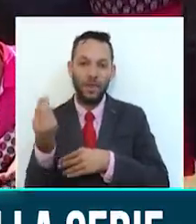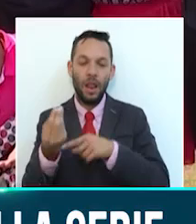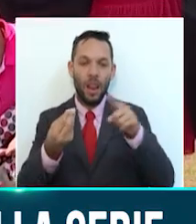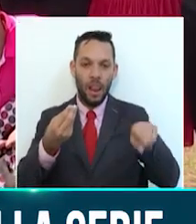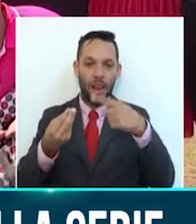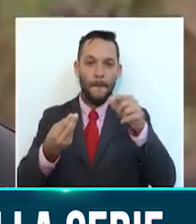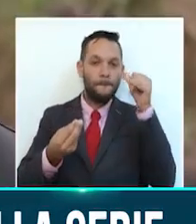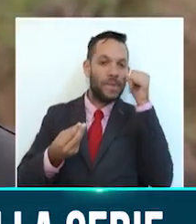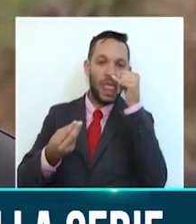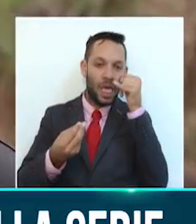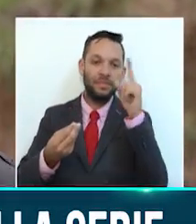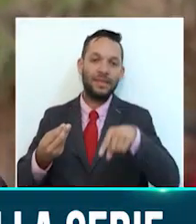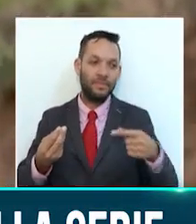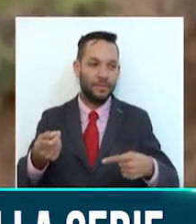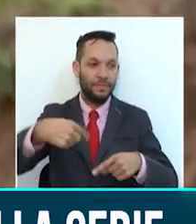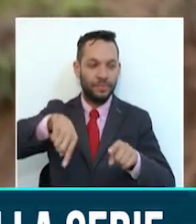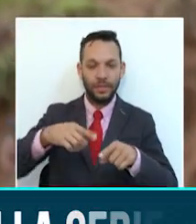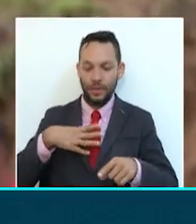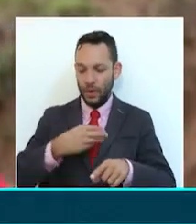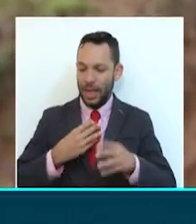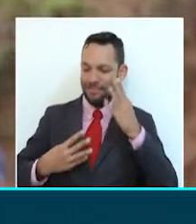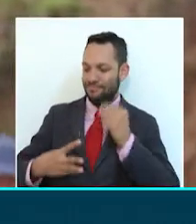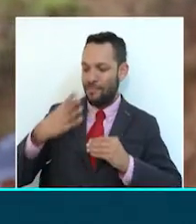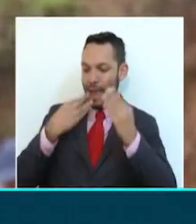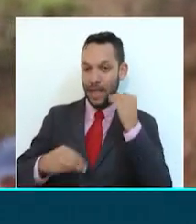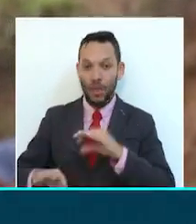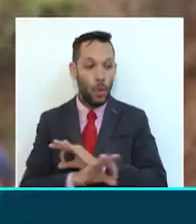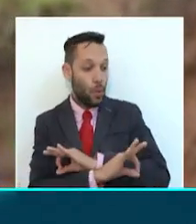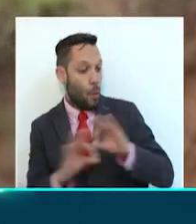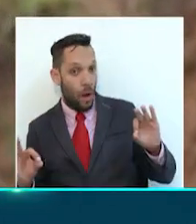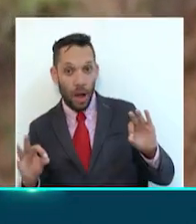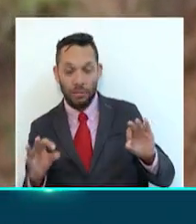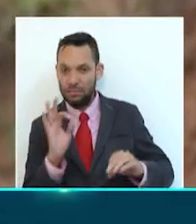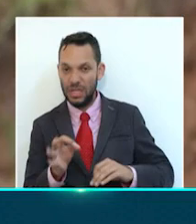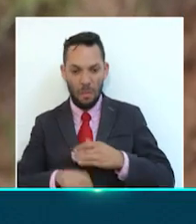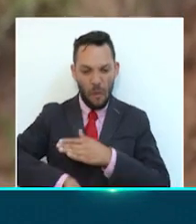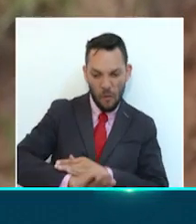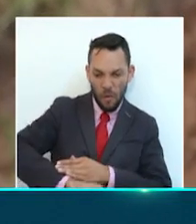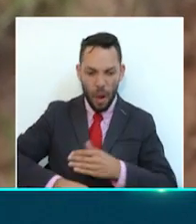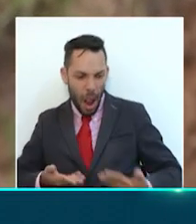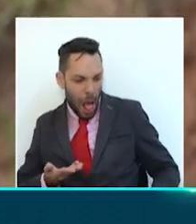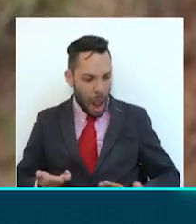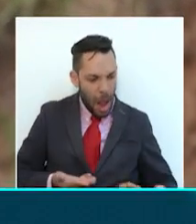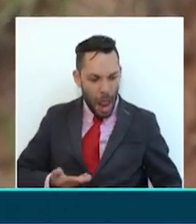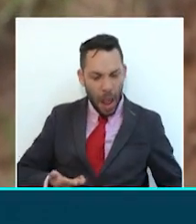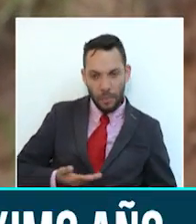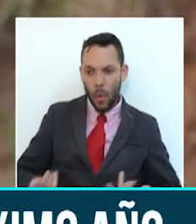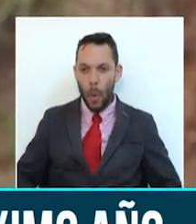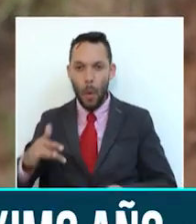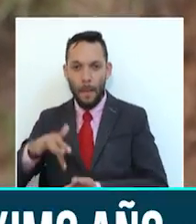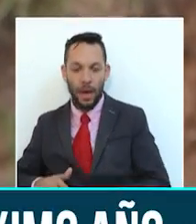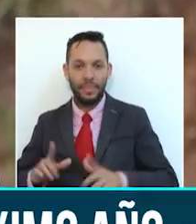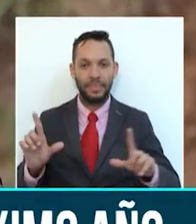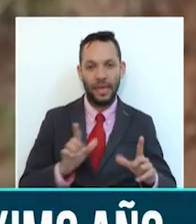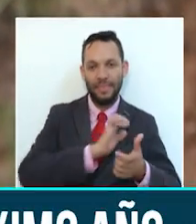producción audiovisual. Bueno, es una experiencia que no nos había tocado nunca, siempre ha sido lo deportivo, pero hoy en compañía de